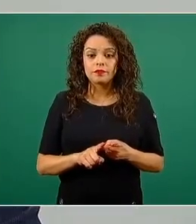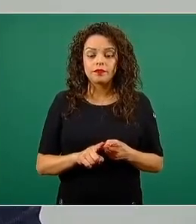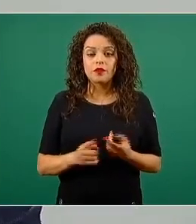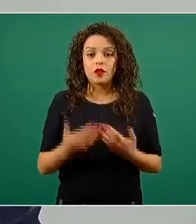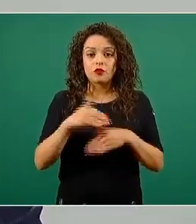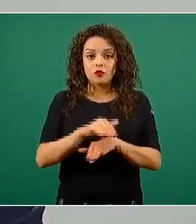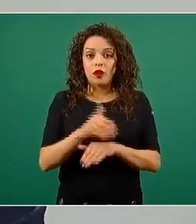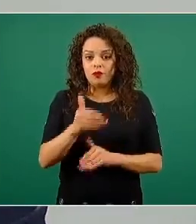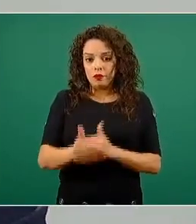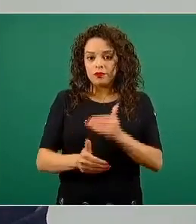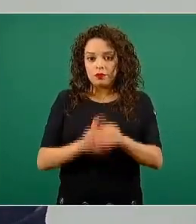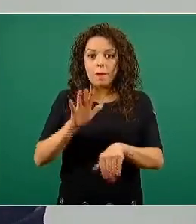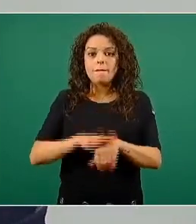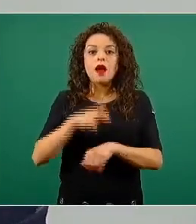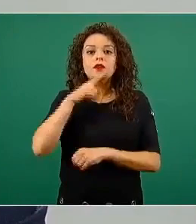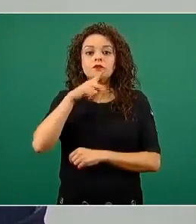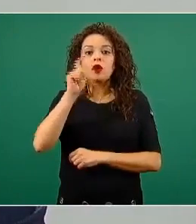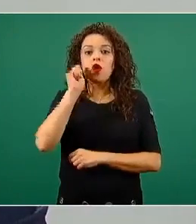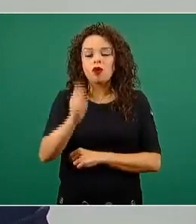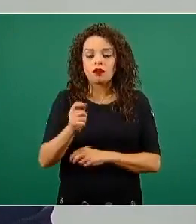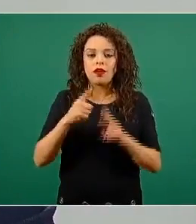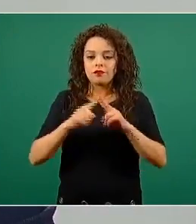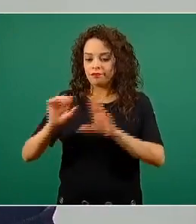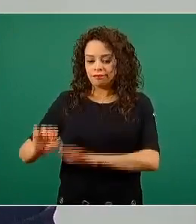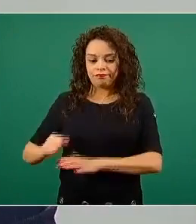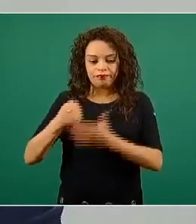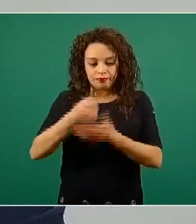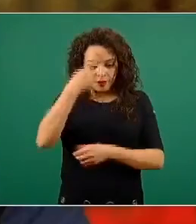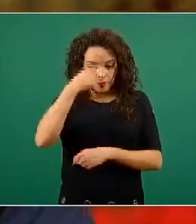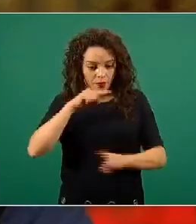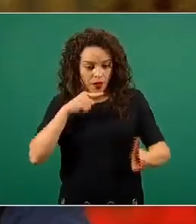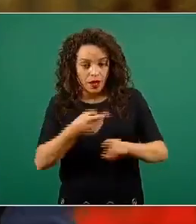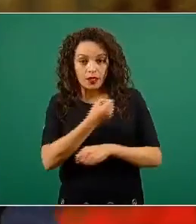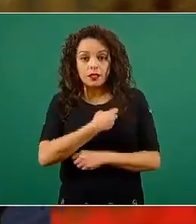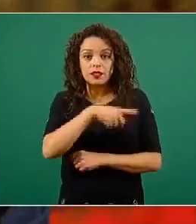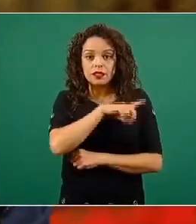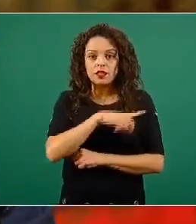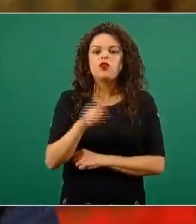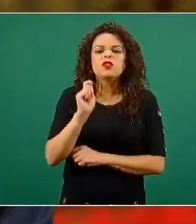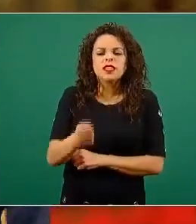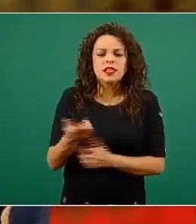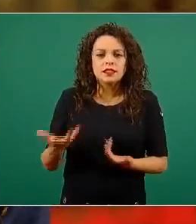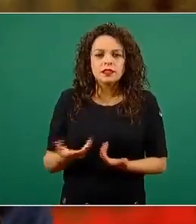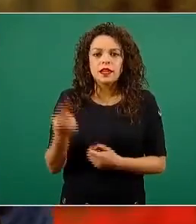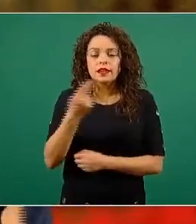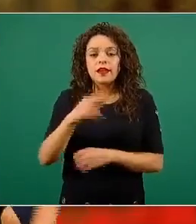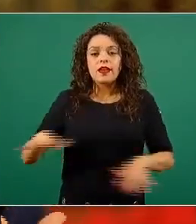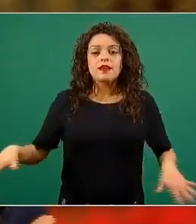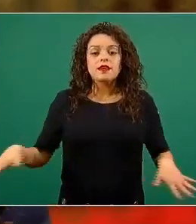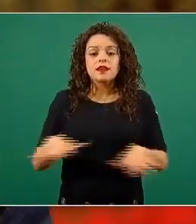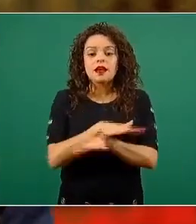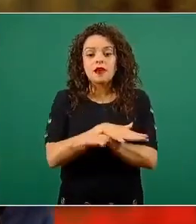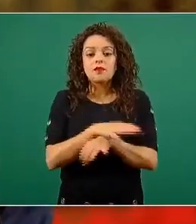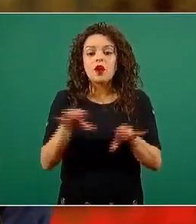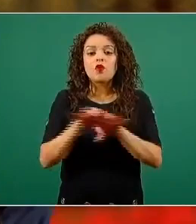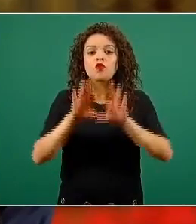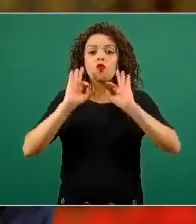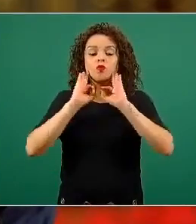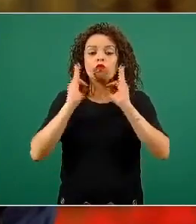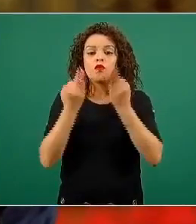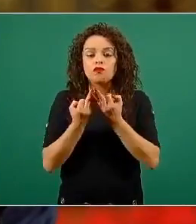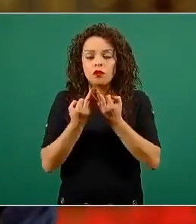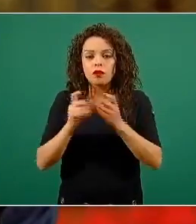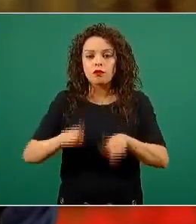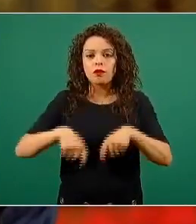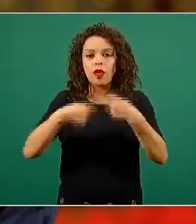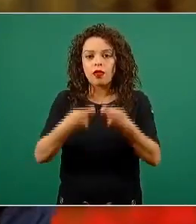salud universal y mejorar los sistemas de financiamiento está el de cambiar la proporción de cómo financiamos los sistemas de